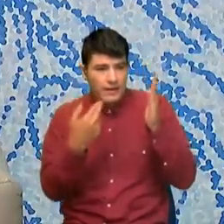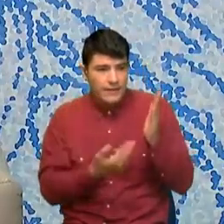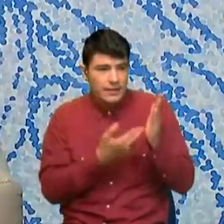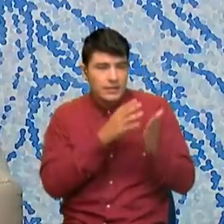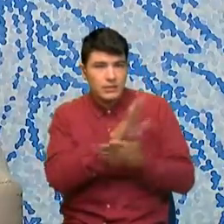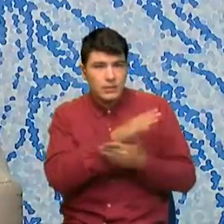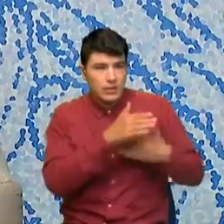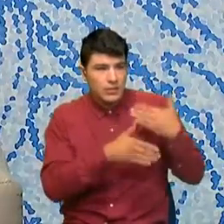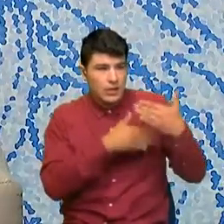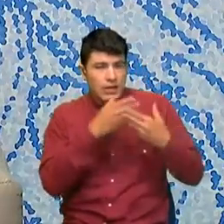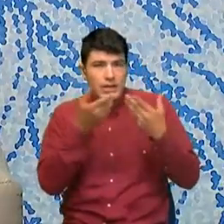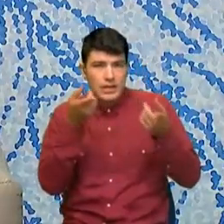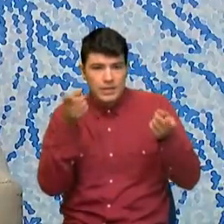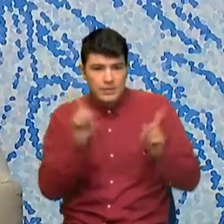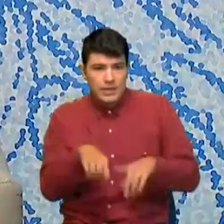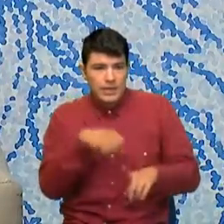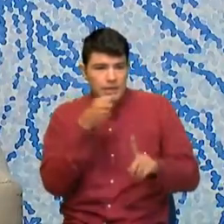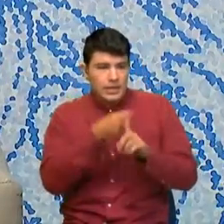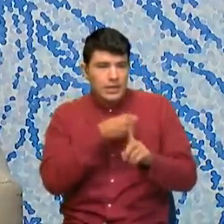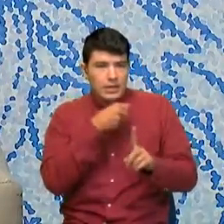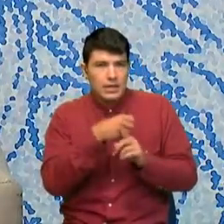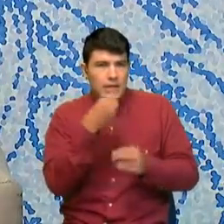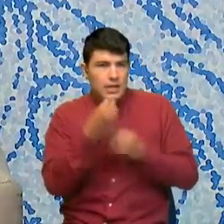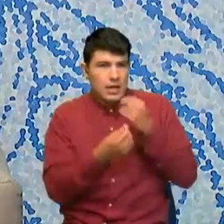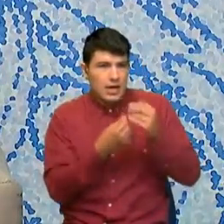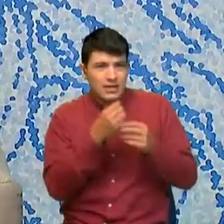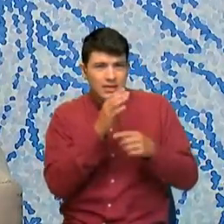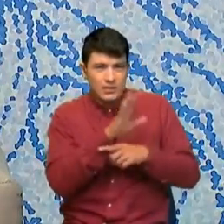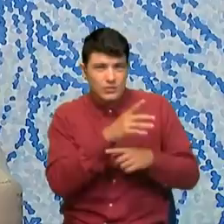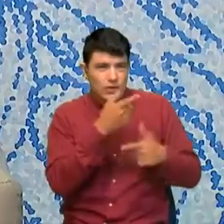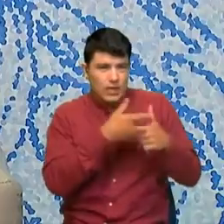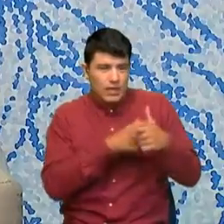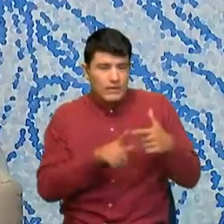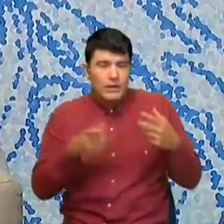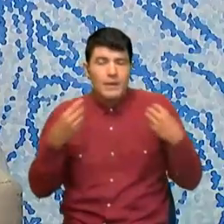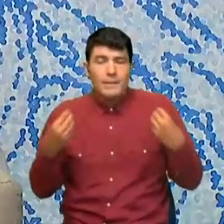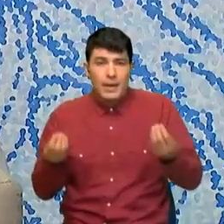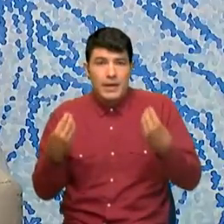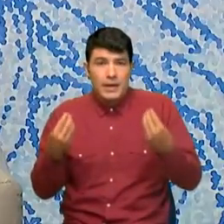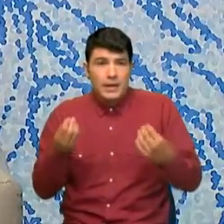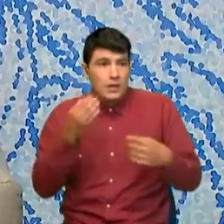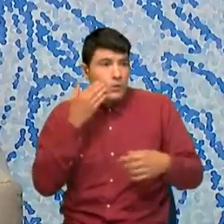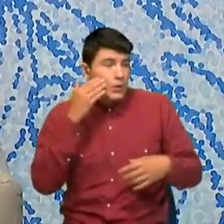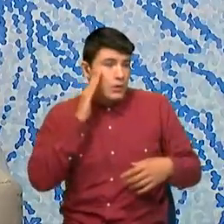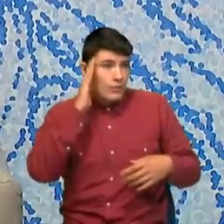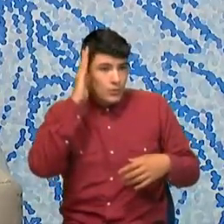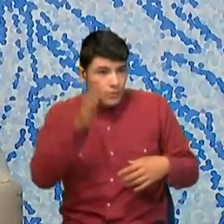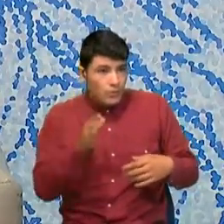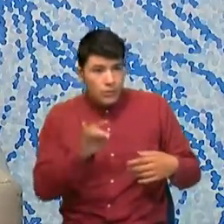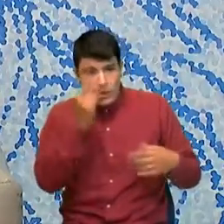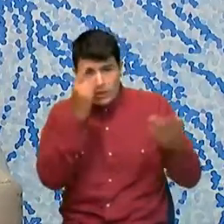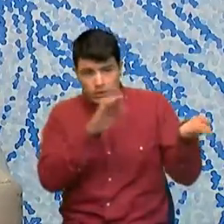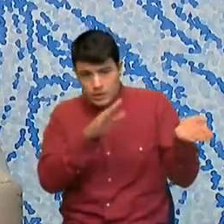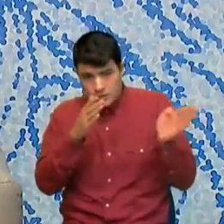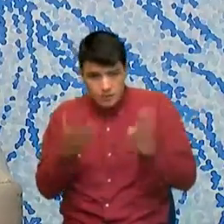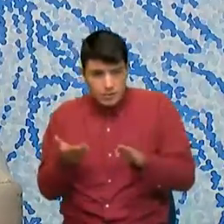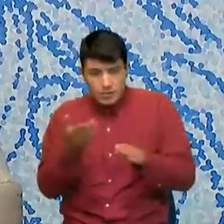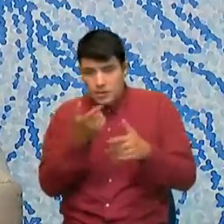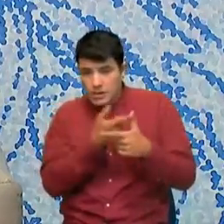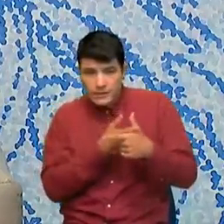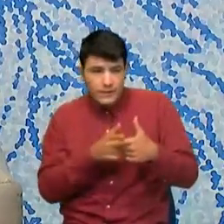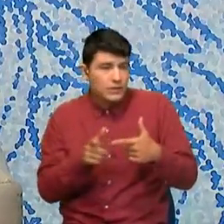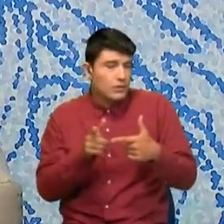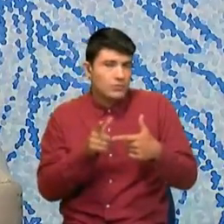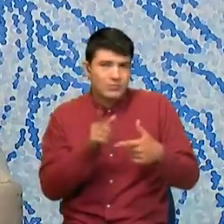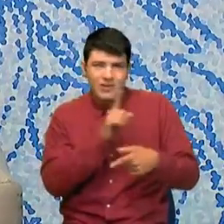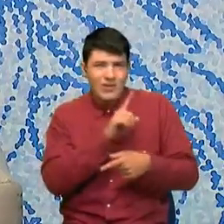tratar de realizar el desenglobe. Es lo más recomendable para que en el evento de un fallecimiento o algo no